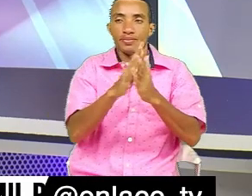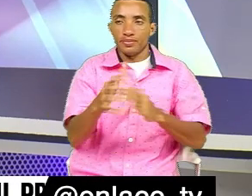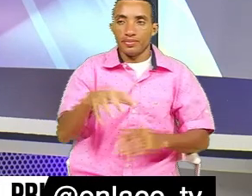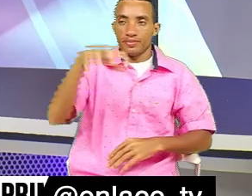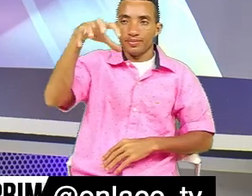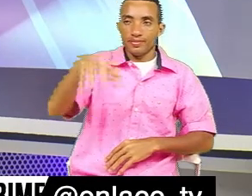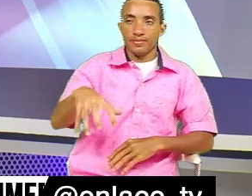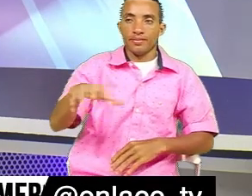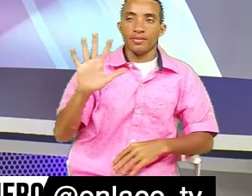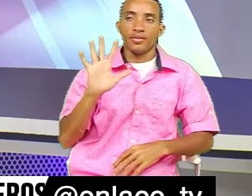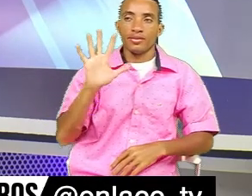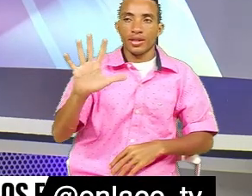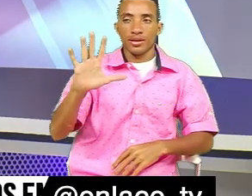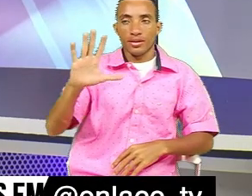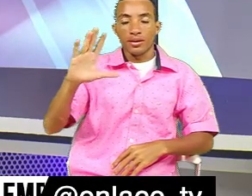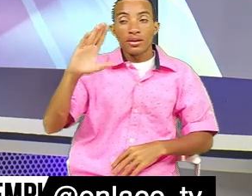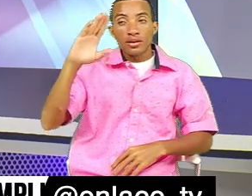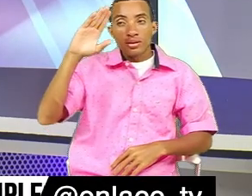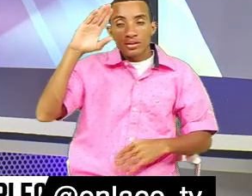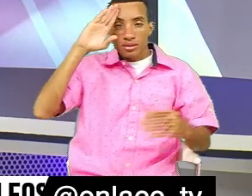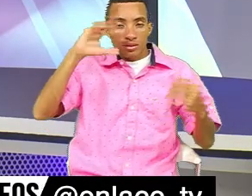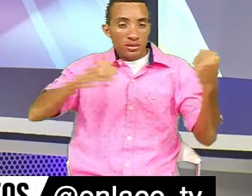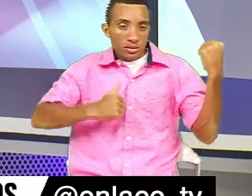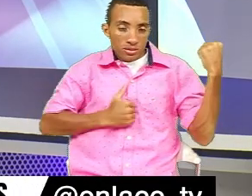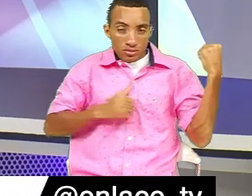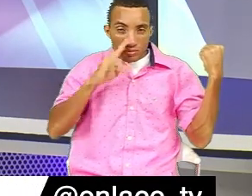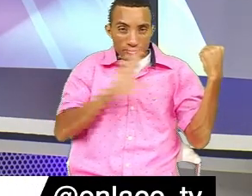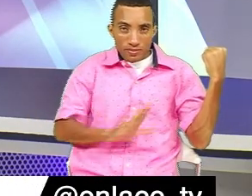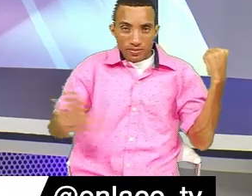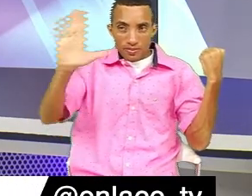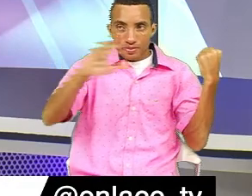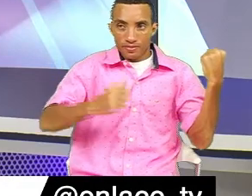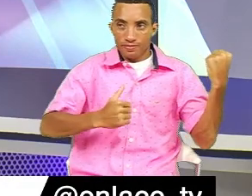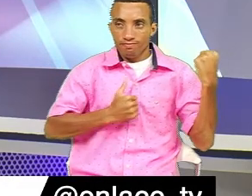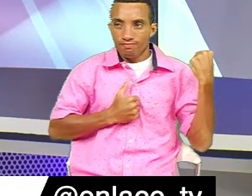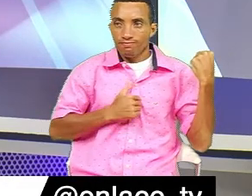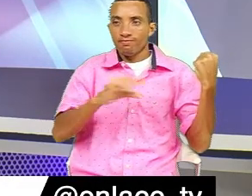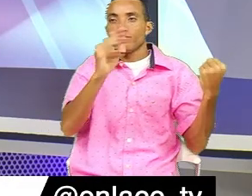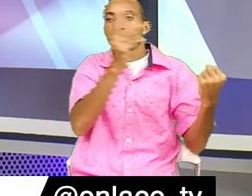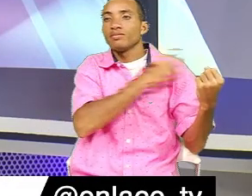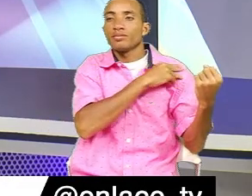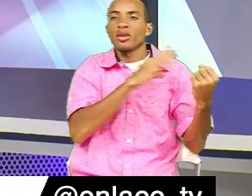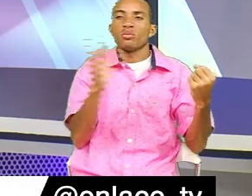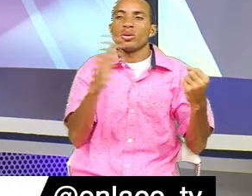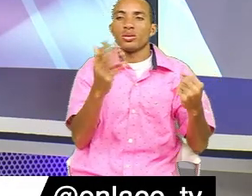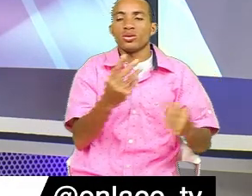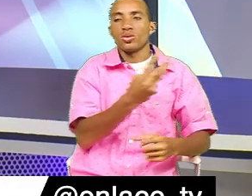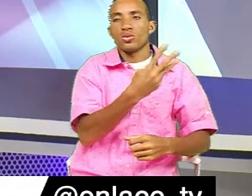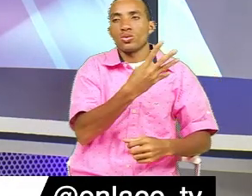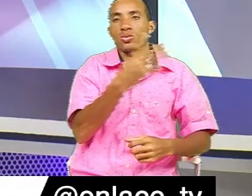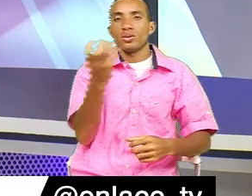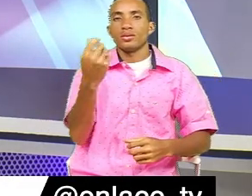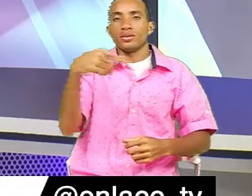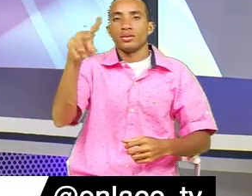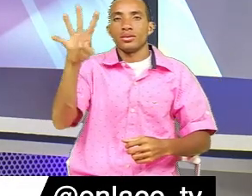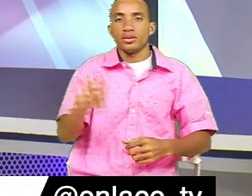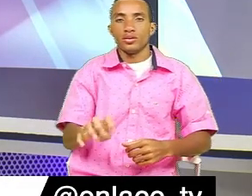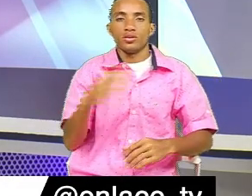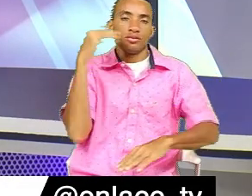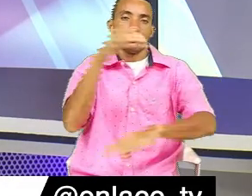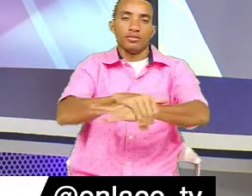Ejército Nacional presenta balance operacional de 2016. Las tropas han realizado en lo corrido del año 419 capturas por diferentes